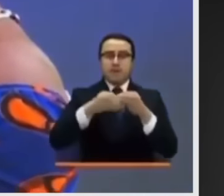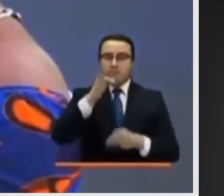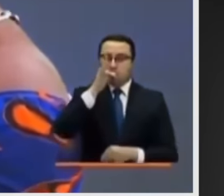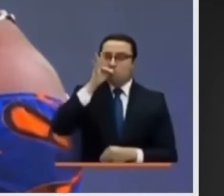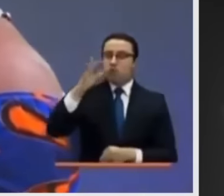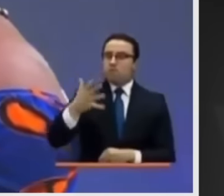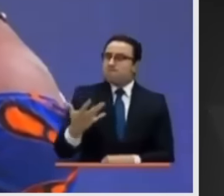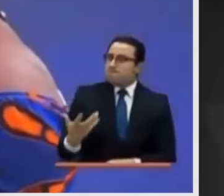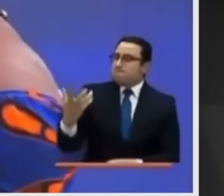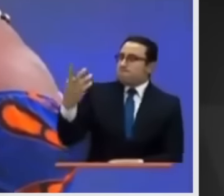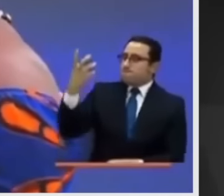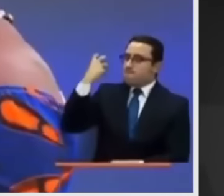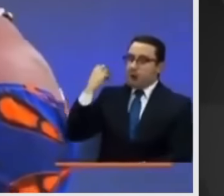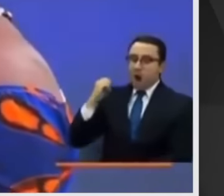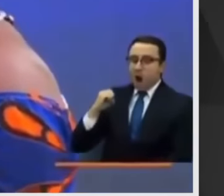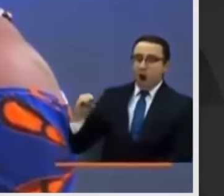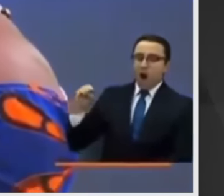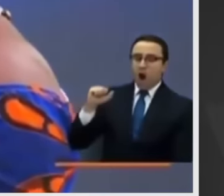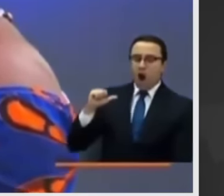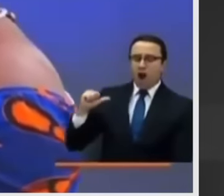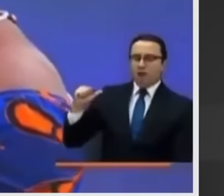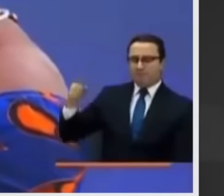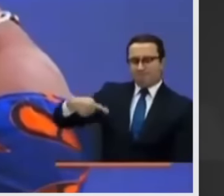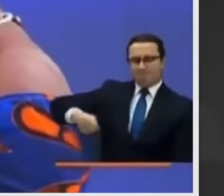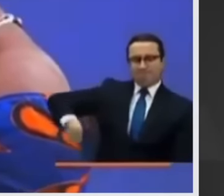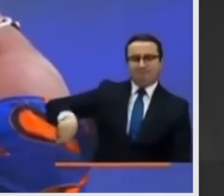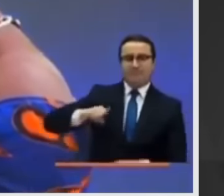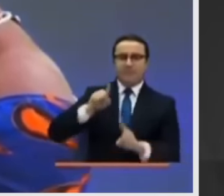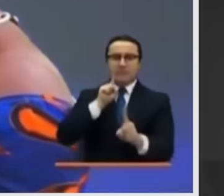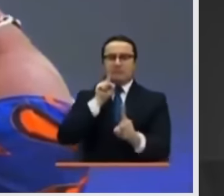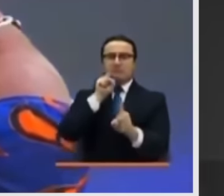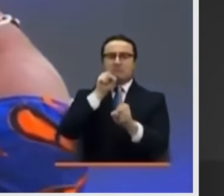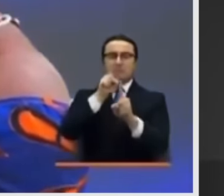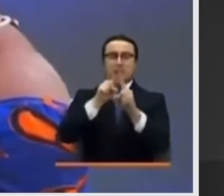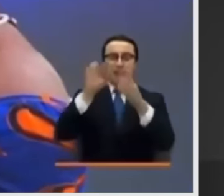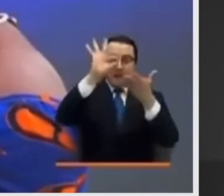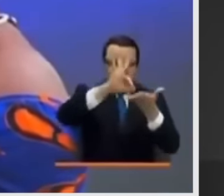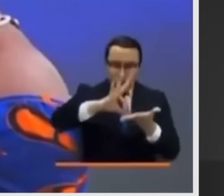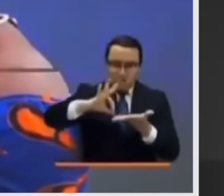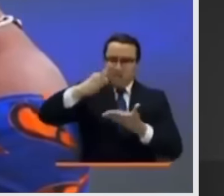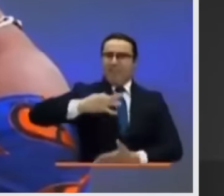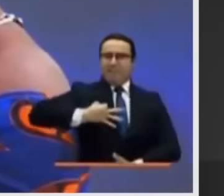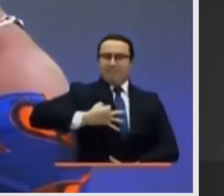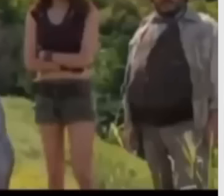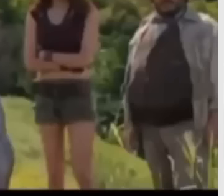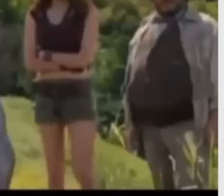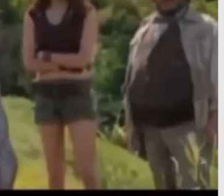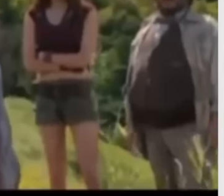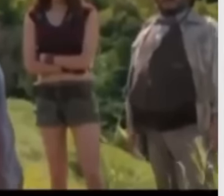ancestros y ancestras, hasta que la dignidad se haga costumbre.